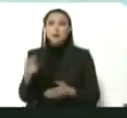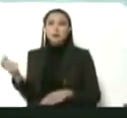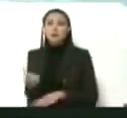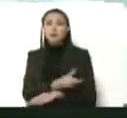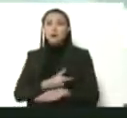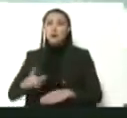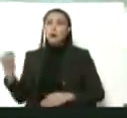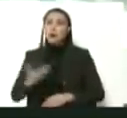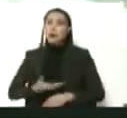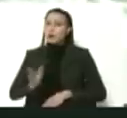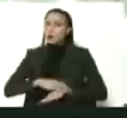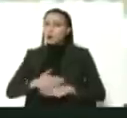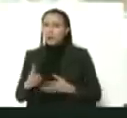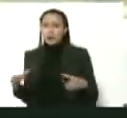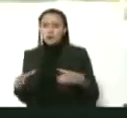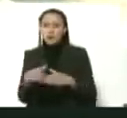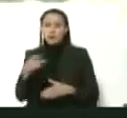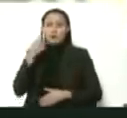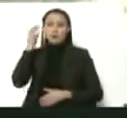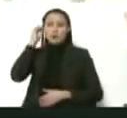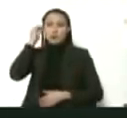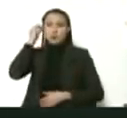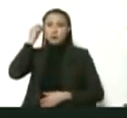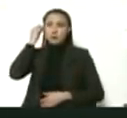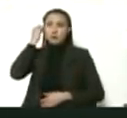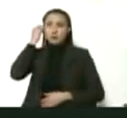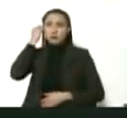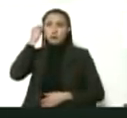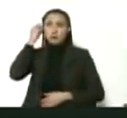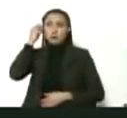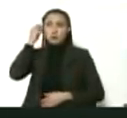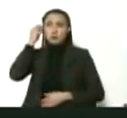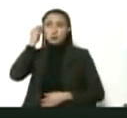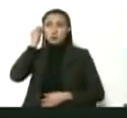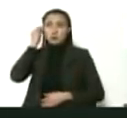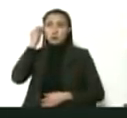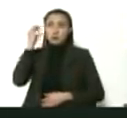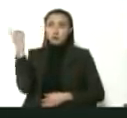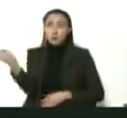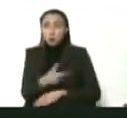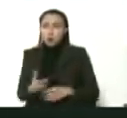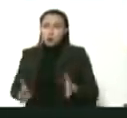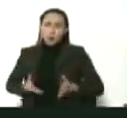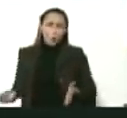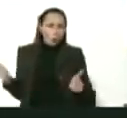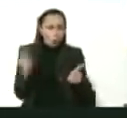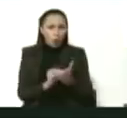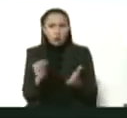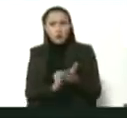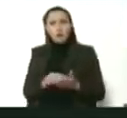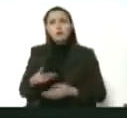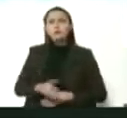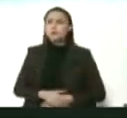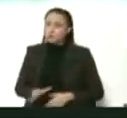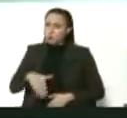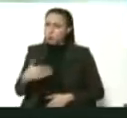alcaldes porque Acción Democrática va a tener un gran desempeño y puede ganar varias gobernaciones otra vez.